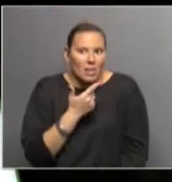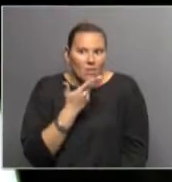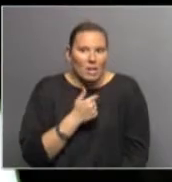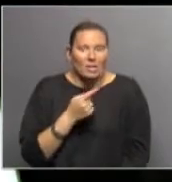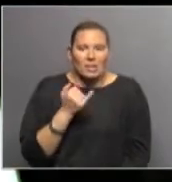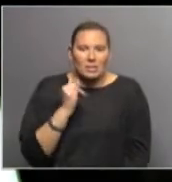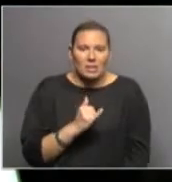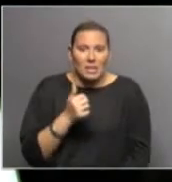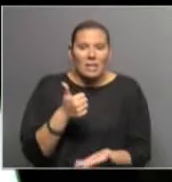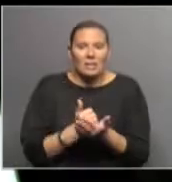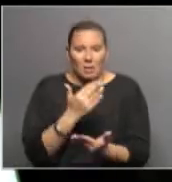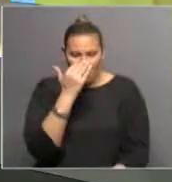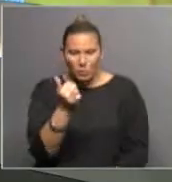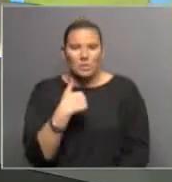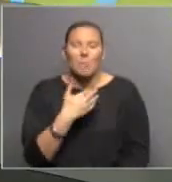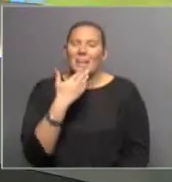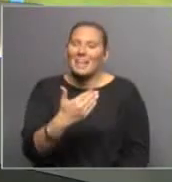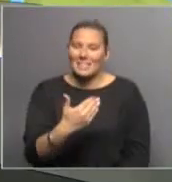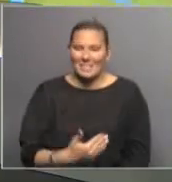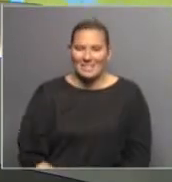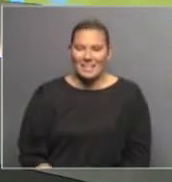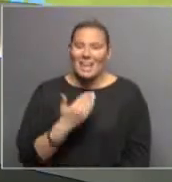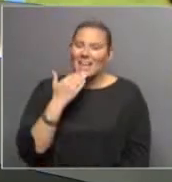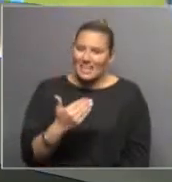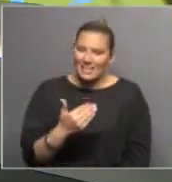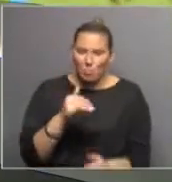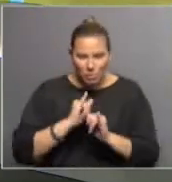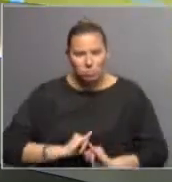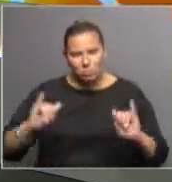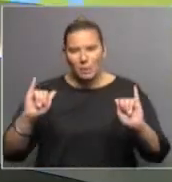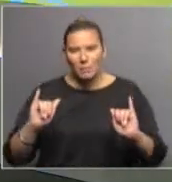y ahí estaremos cuando nos convoquen. Muchas gracias. Gracias por difundir. Hasta luego, buenas